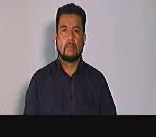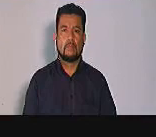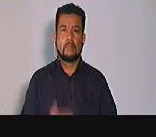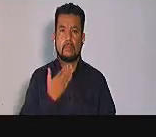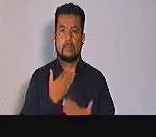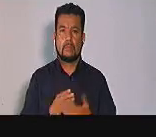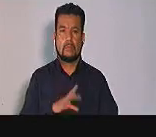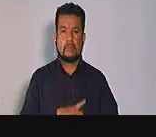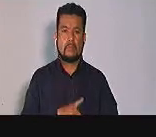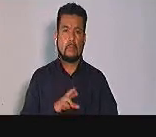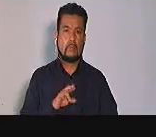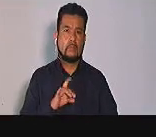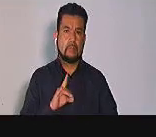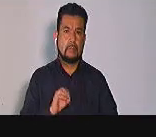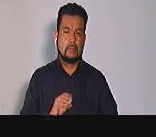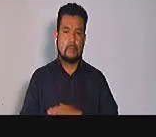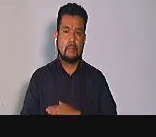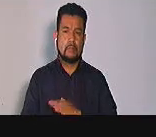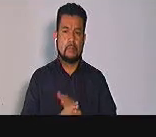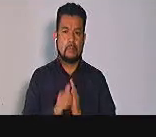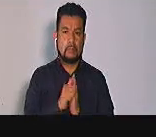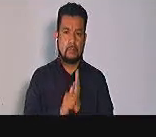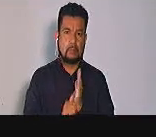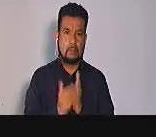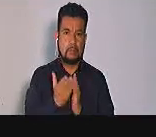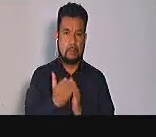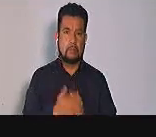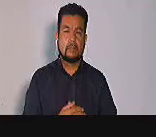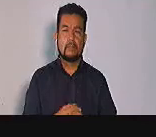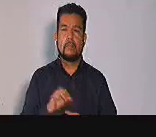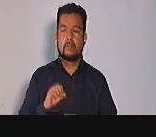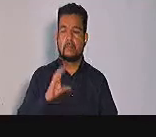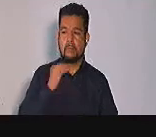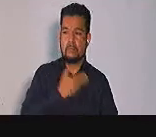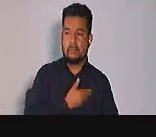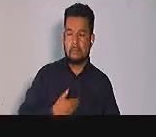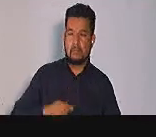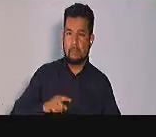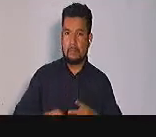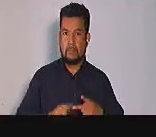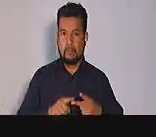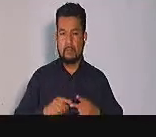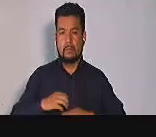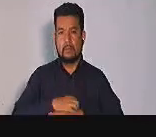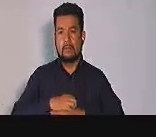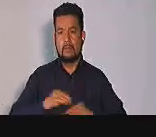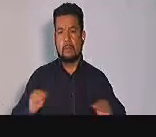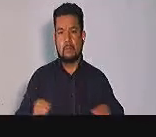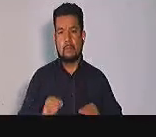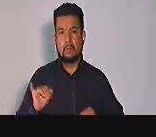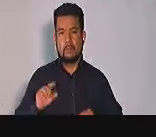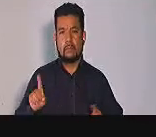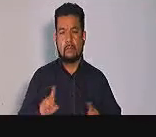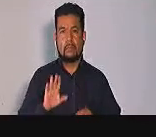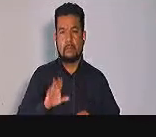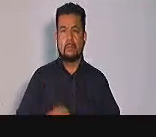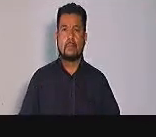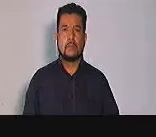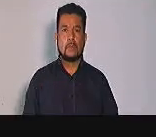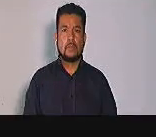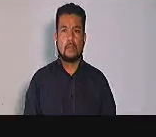Muchas gracias, doctor Ricardo. Continuamos con el orden del día. Sí, señor presidente. Segundo punto, Bunde Tolimense, himno de Ibagué.